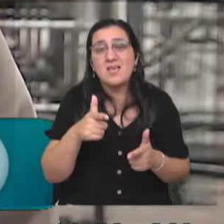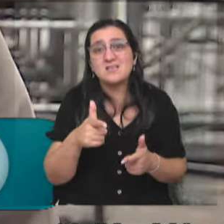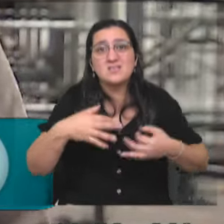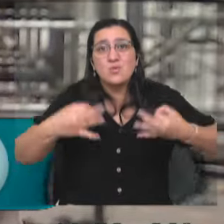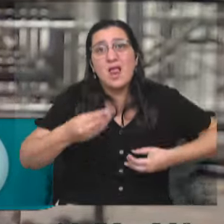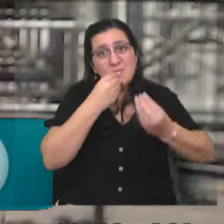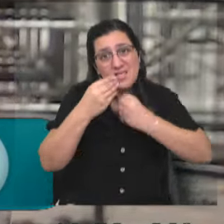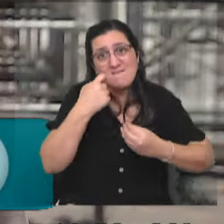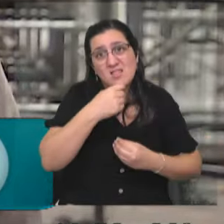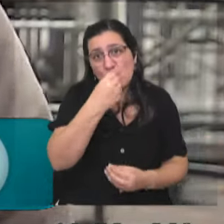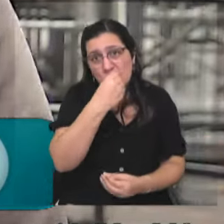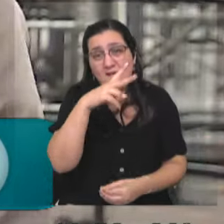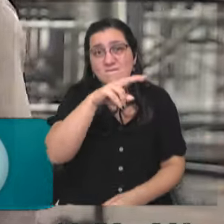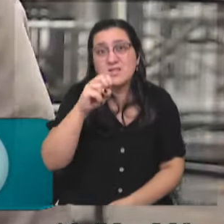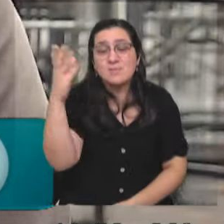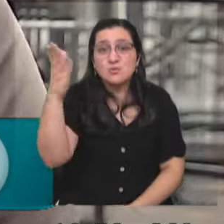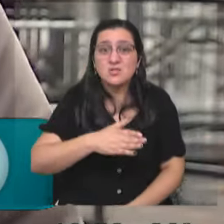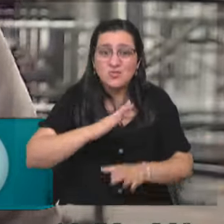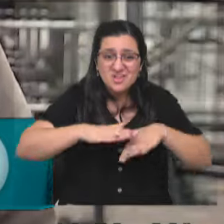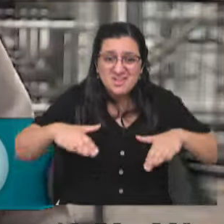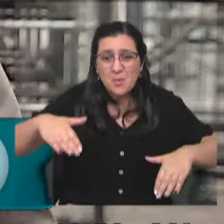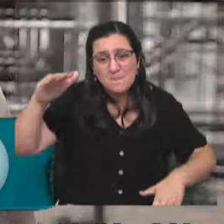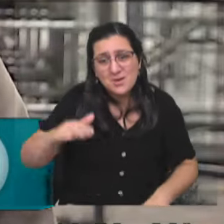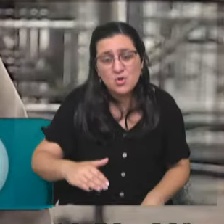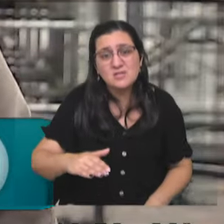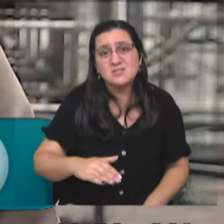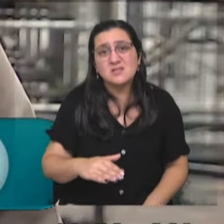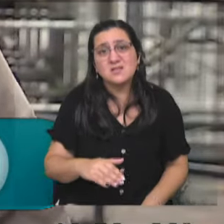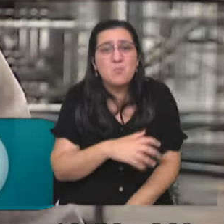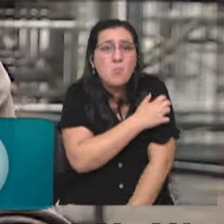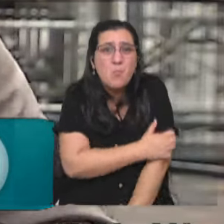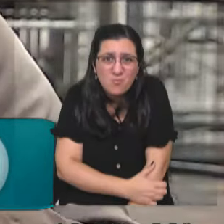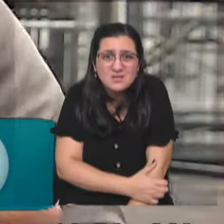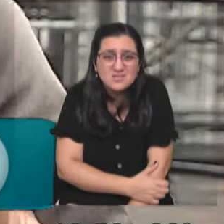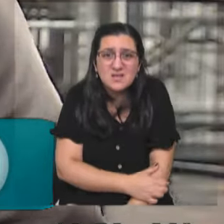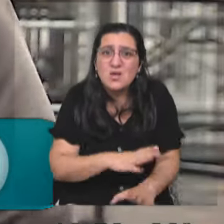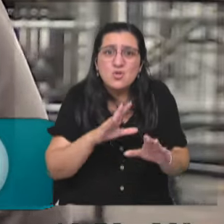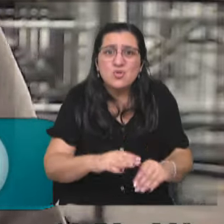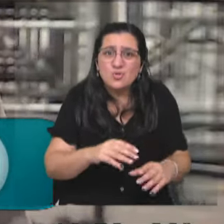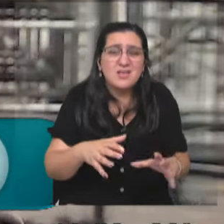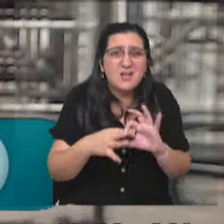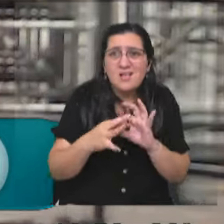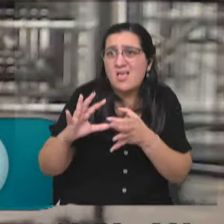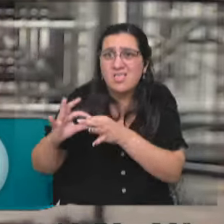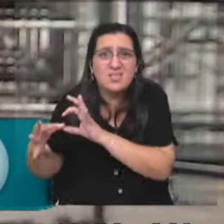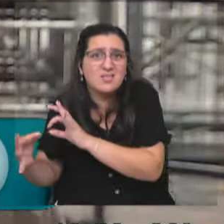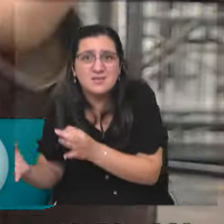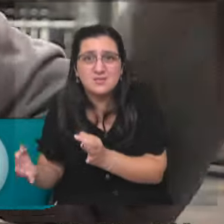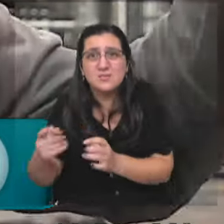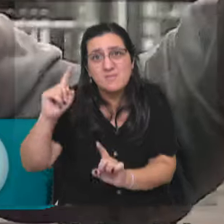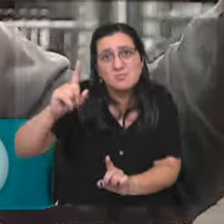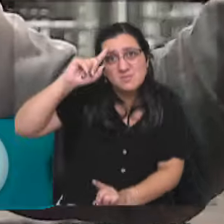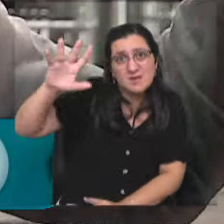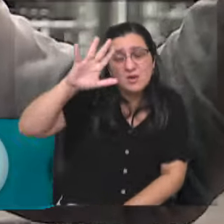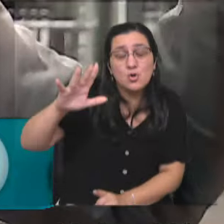alimentaria. Tenemos el 20% de los niños y niñas menores de edad por debajo de la línea de la pobreza. Está todo concatenado. Tenemos que imaginar, como hicieron